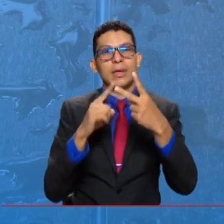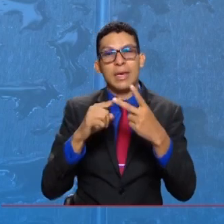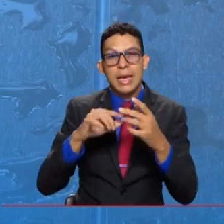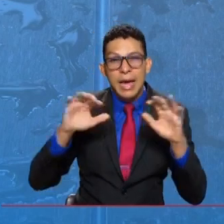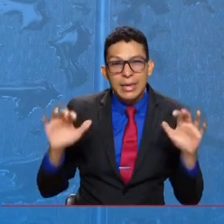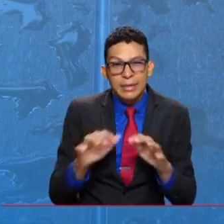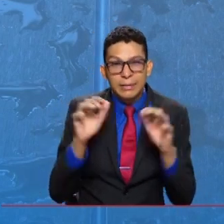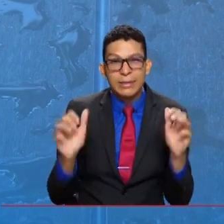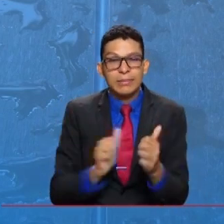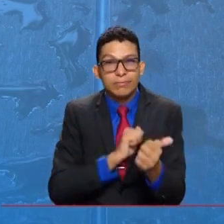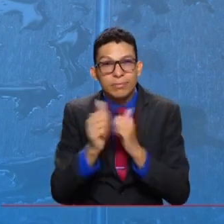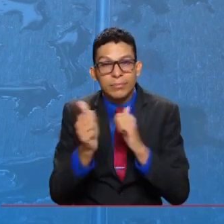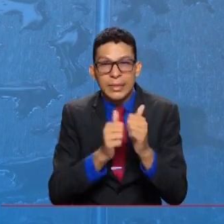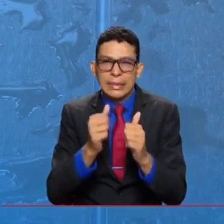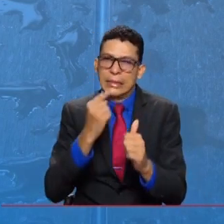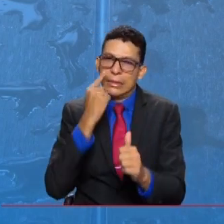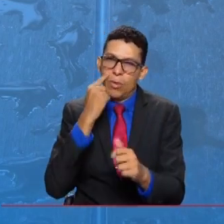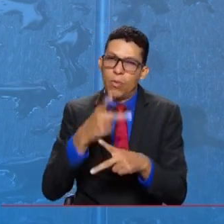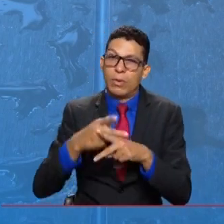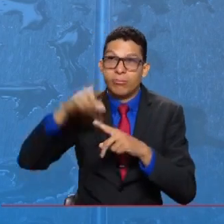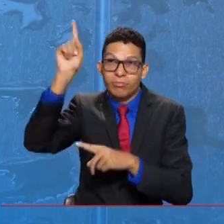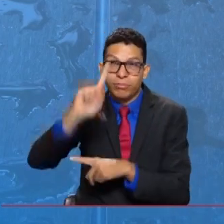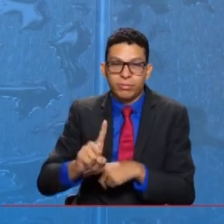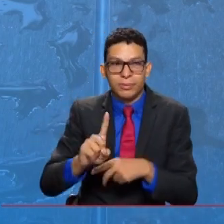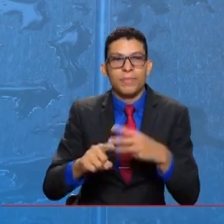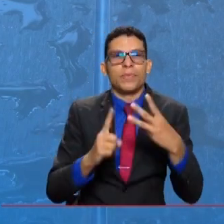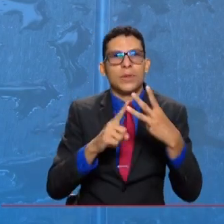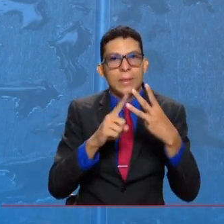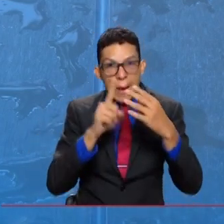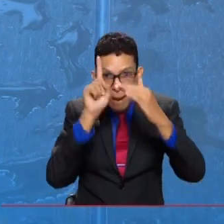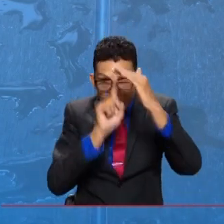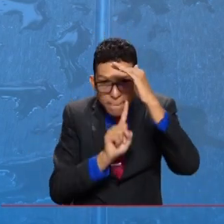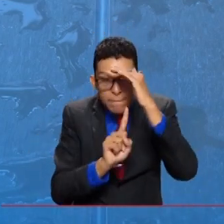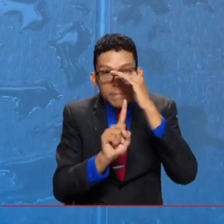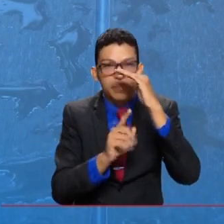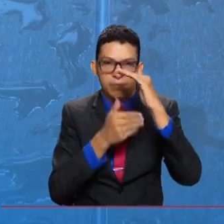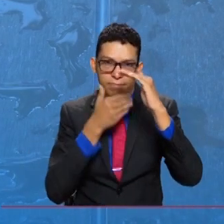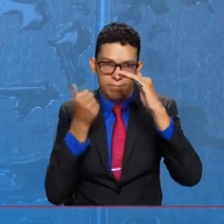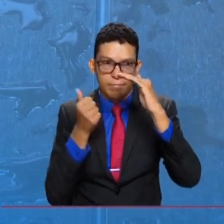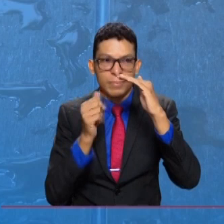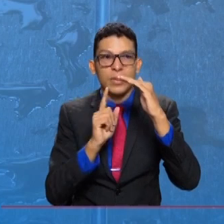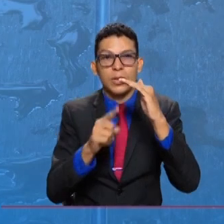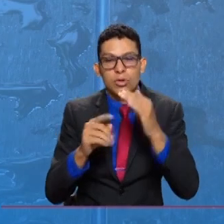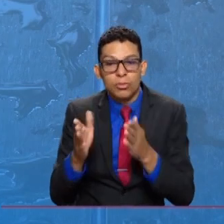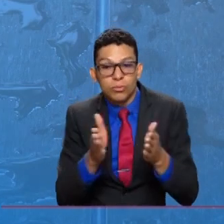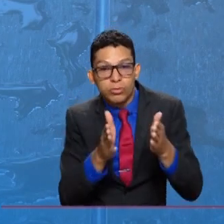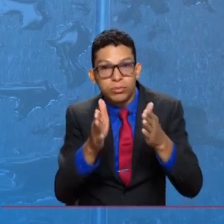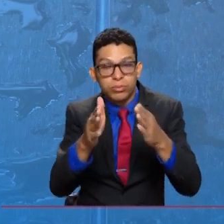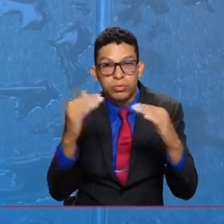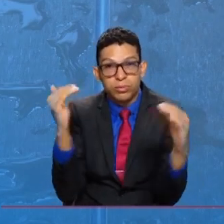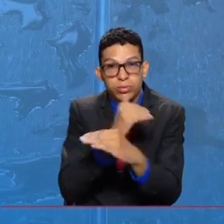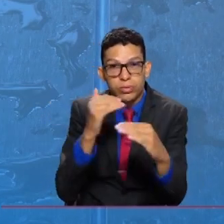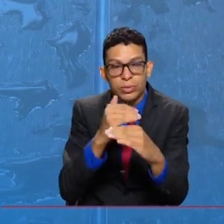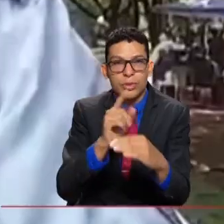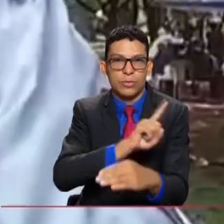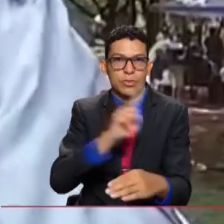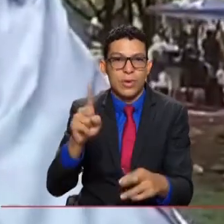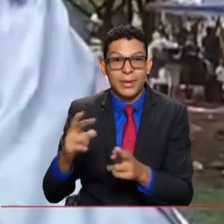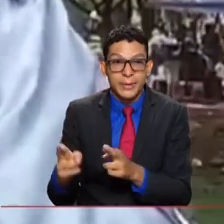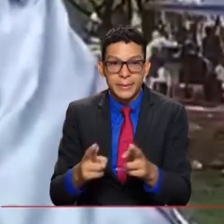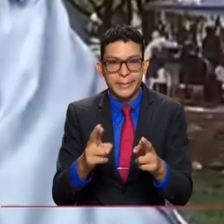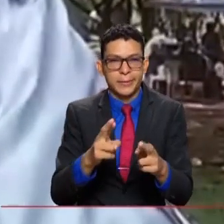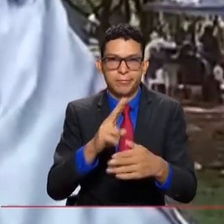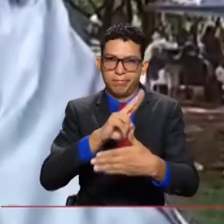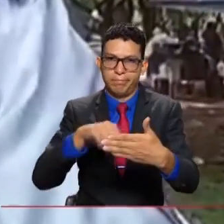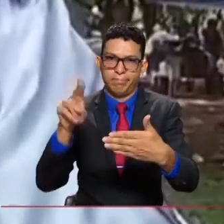deportivas al aire libre. Buscar un refugio seguro, estar atento a la información sobre el estado de las vías, no visitar fuentes hídricas. Si el